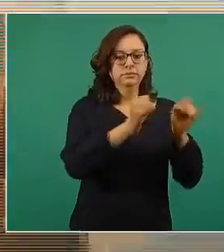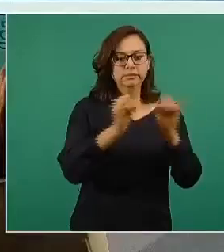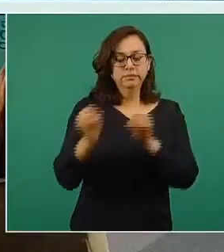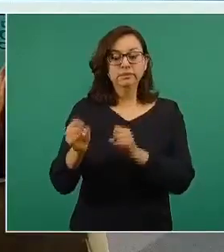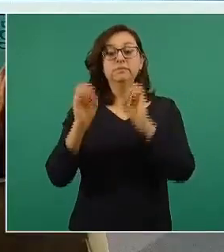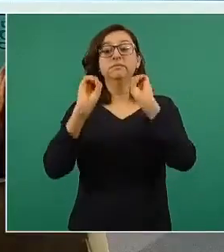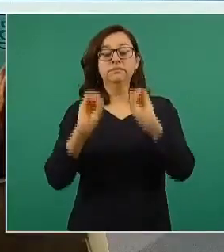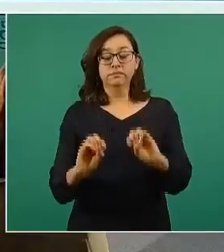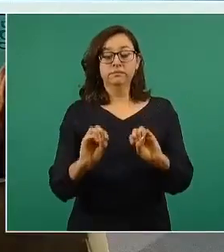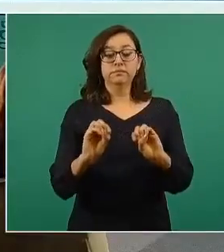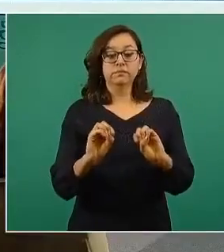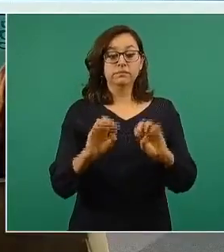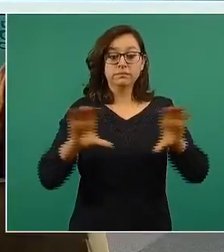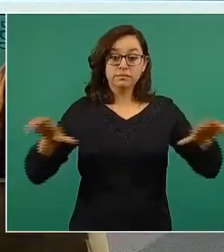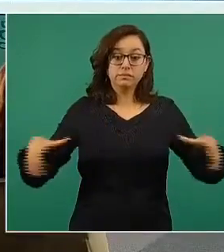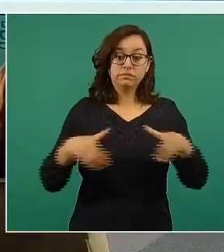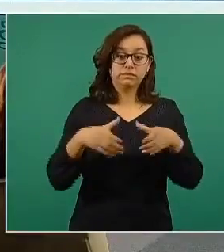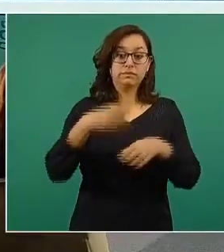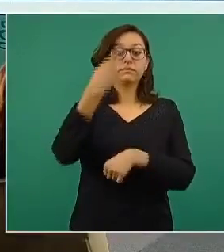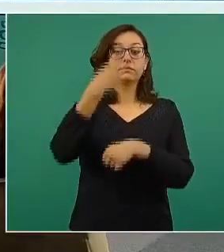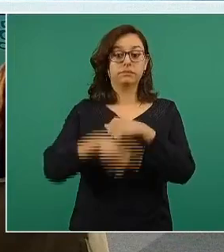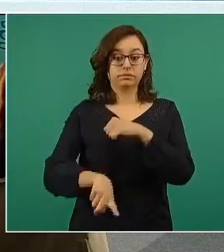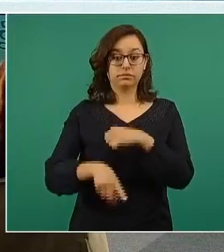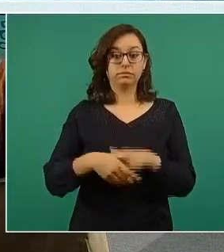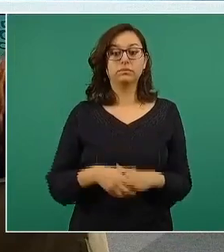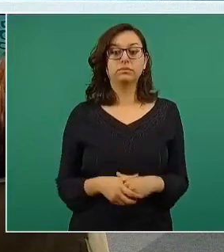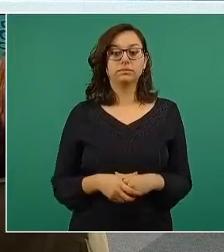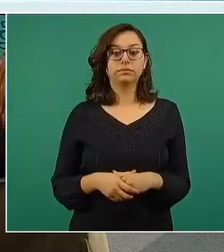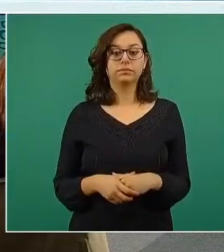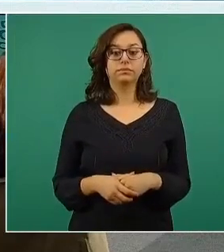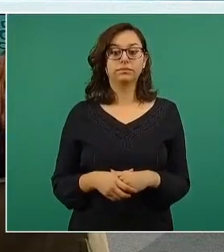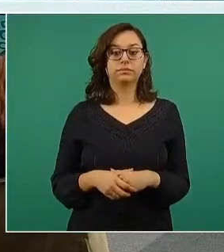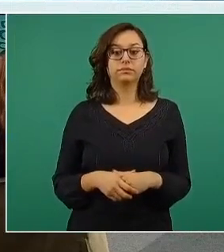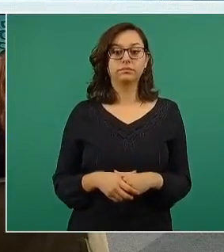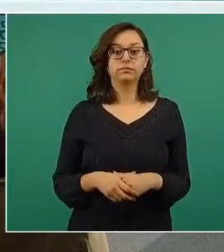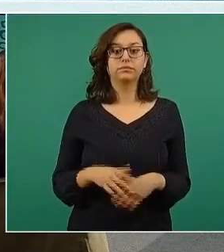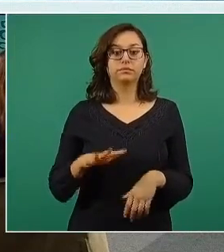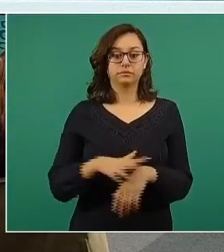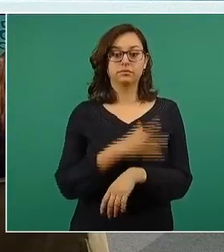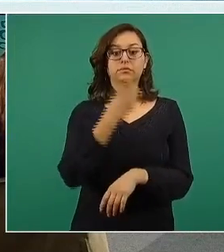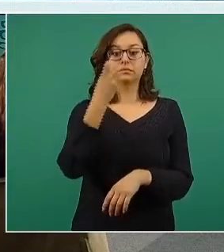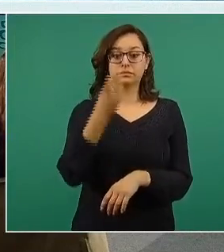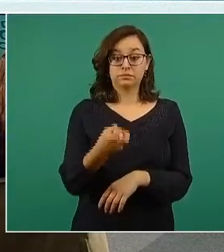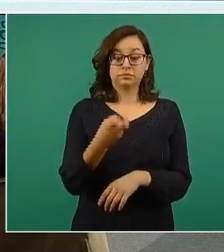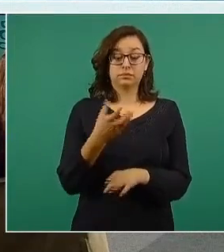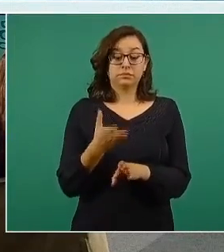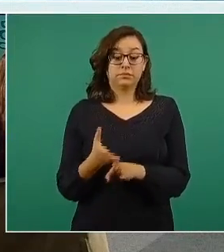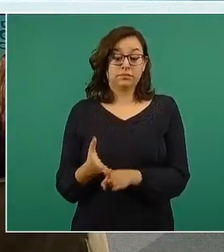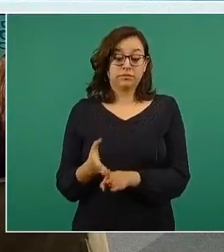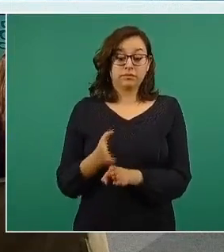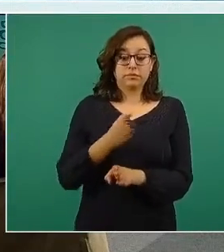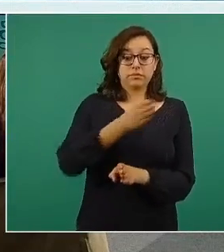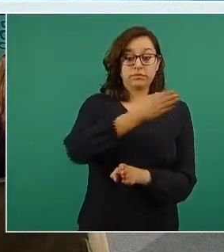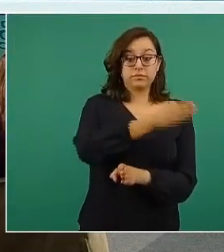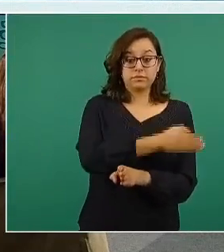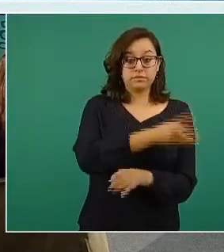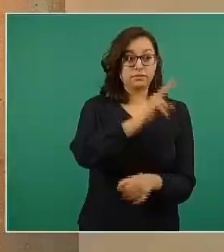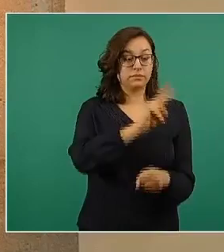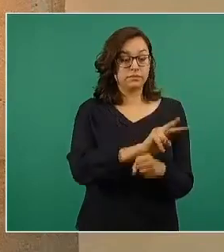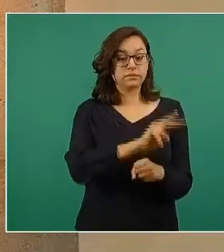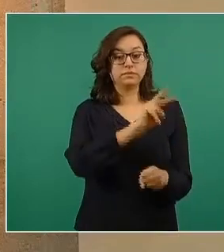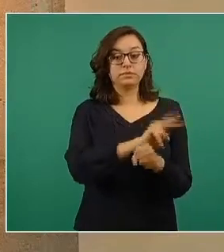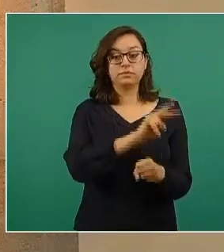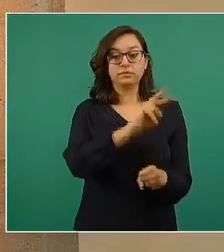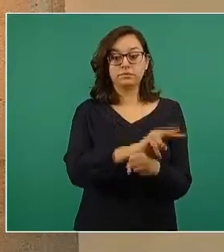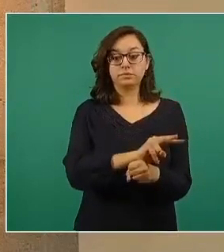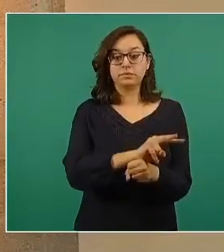salud sobre todo colectiva. Es así como a través del monitoreo y el alertamiento, que como decíamos era continuo.